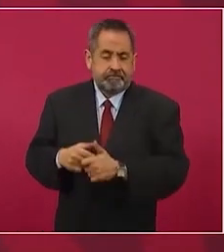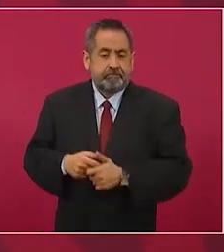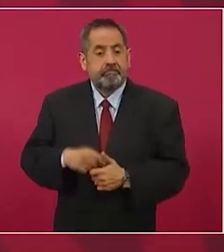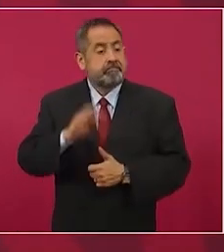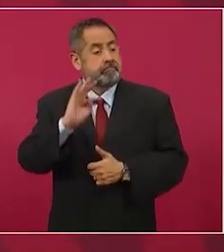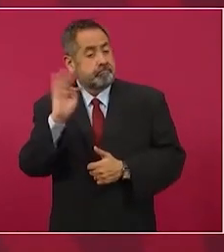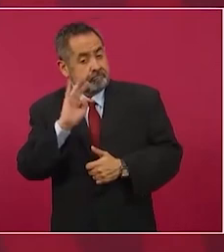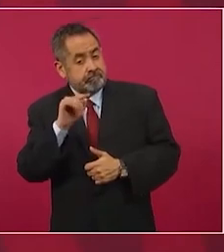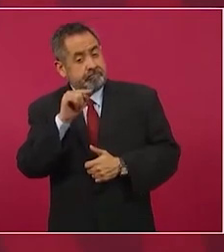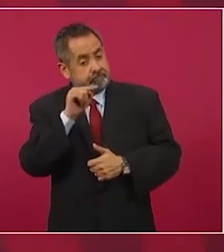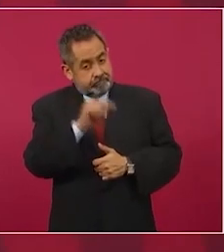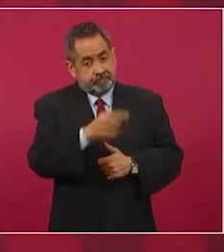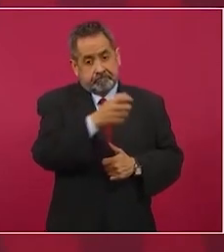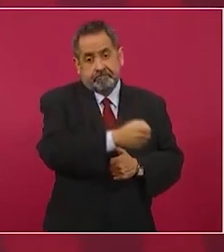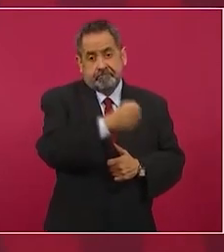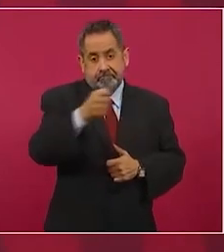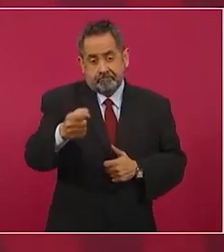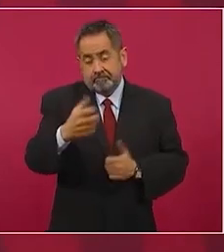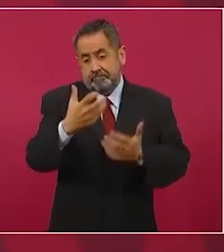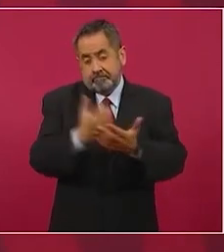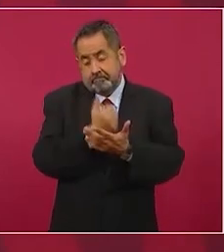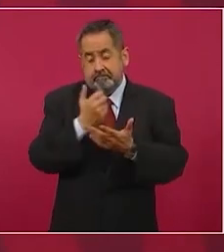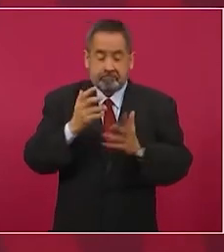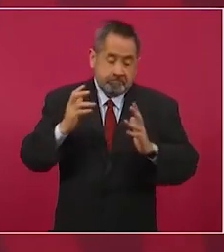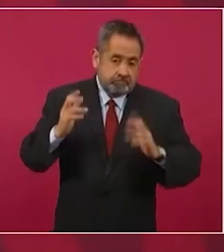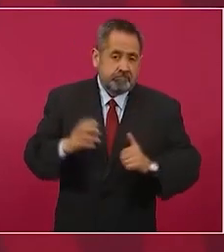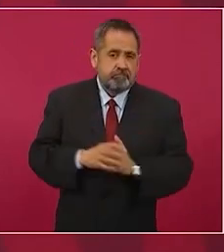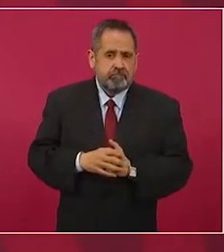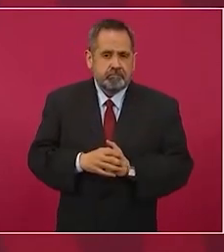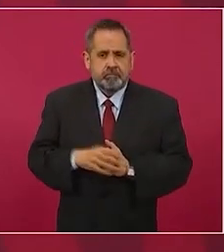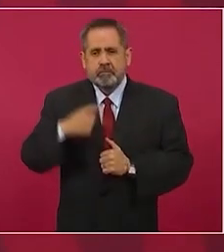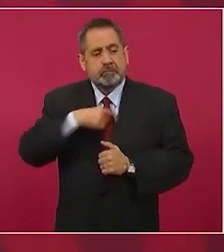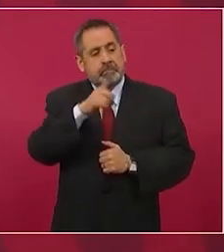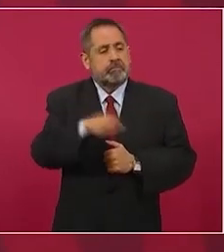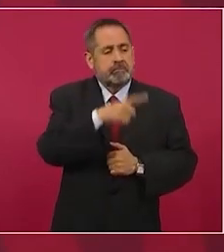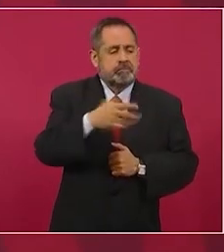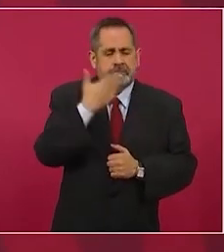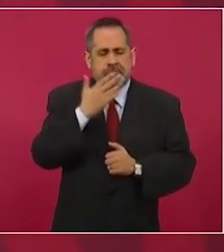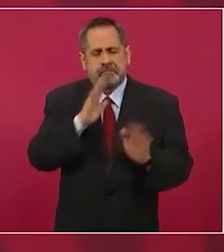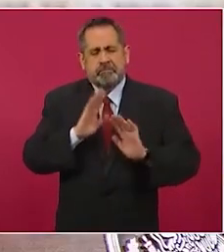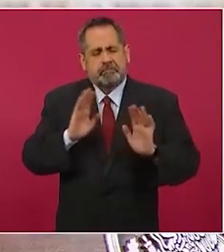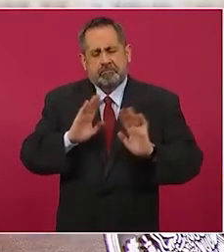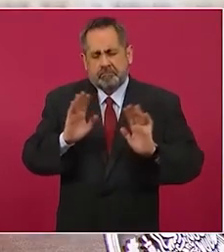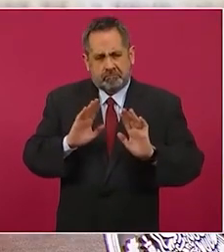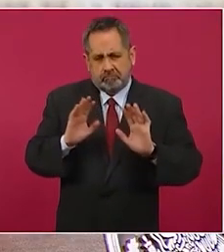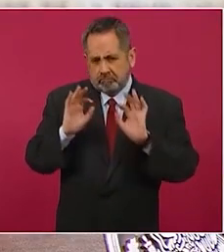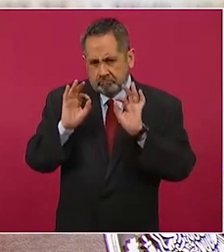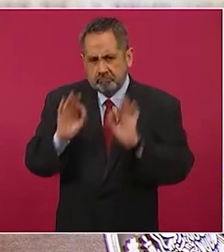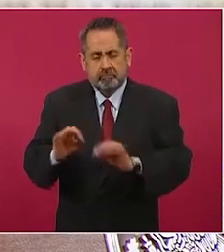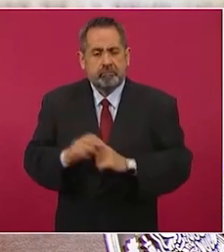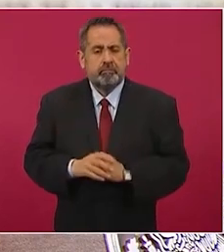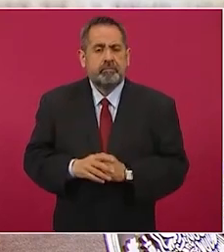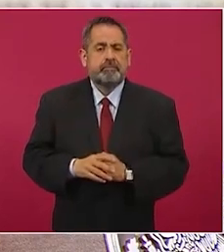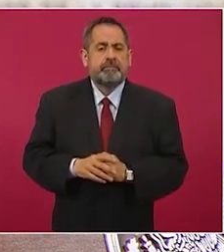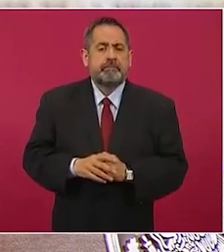posibilidad, que yo no voy a calificar si es